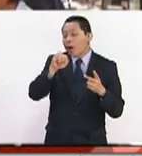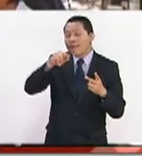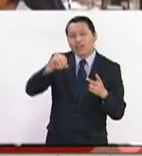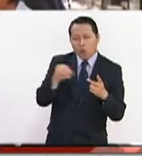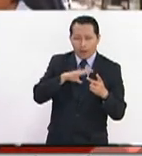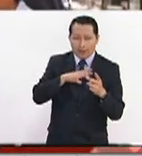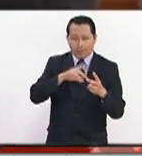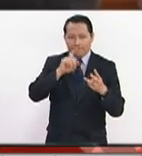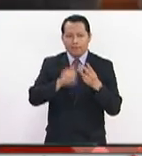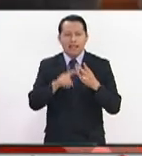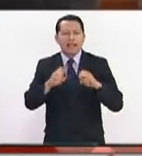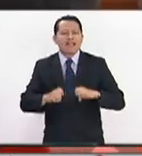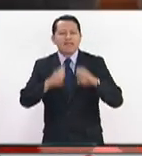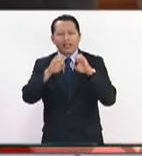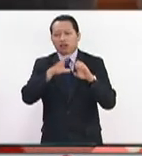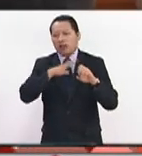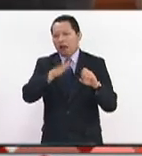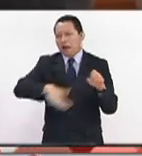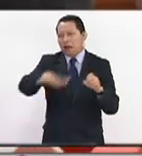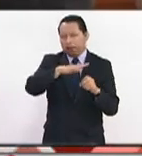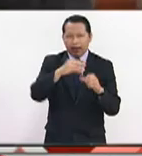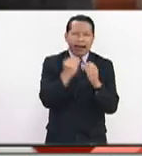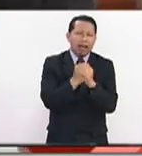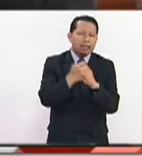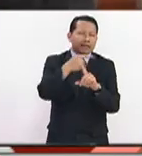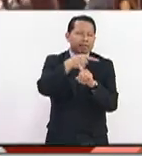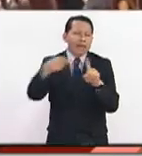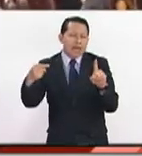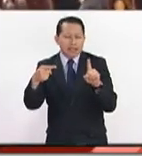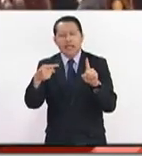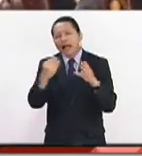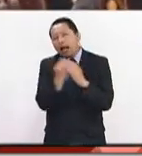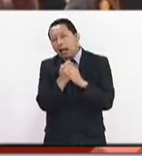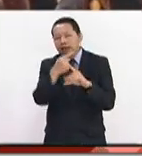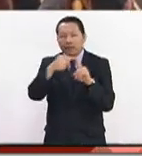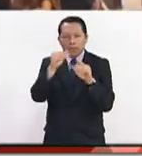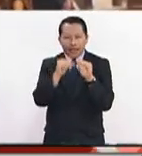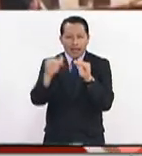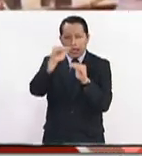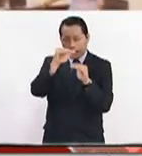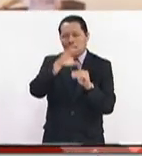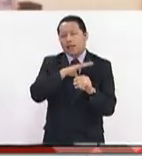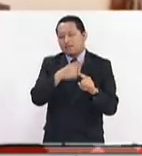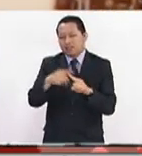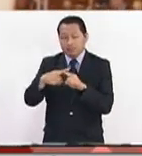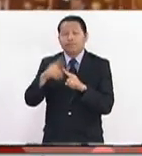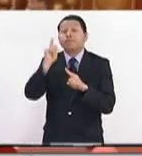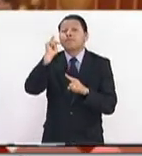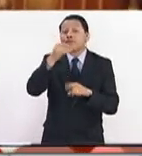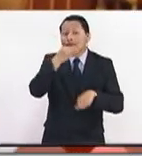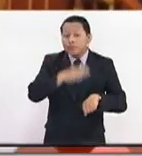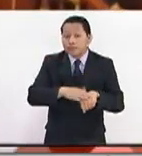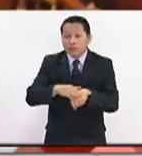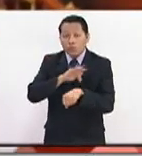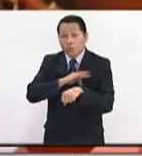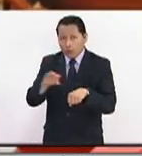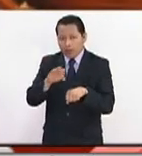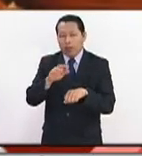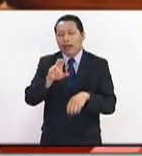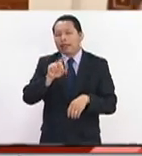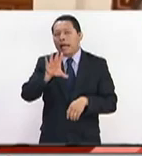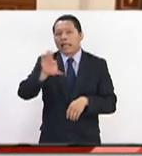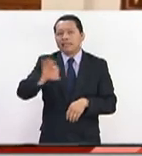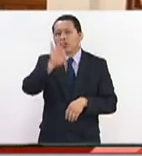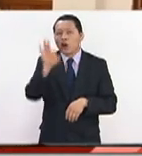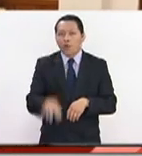ciertos edificios en zonas de clase media y clase media alta, se les va, y aquí subrayo, se les va a permitir la construcción de